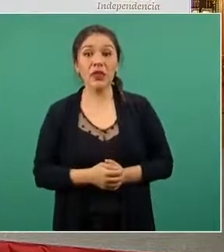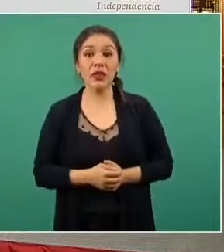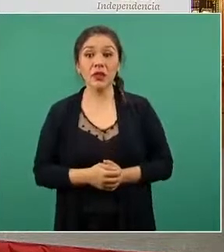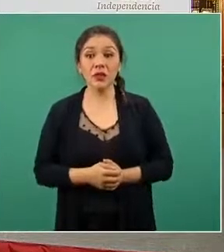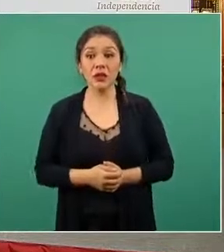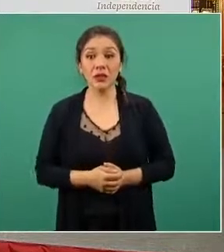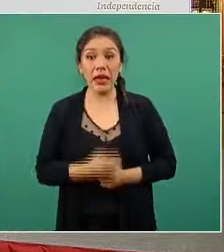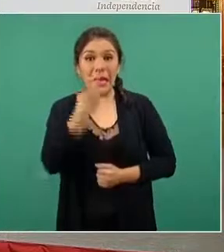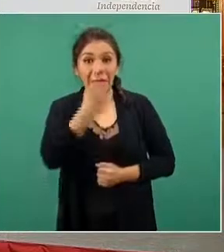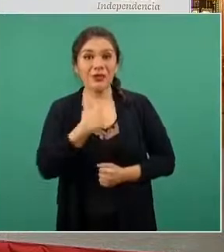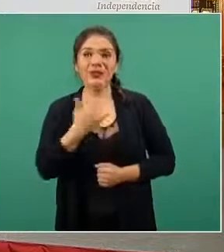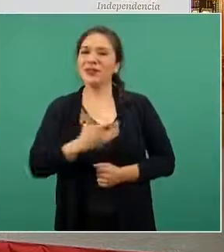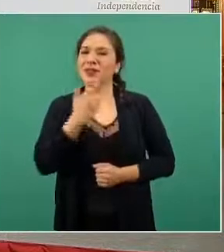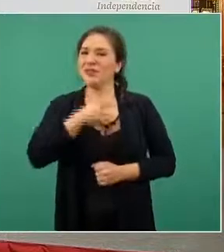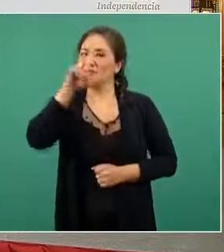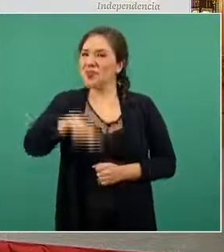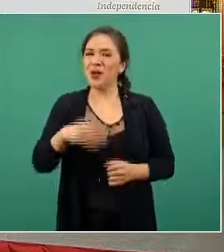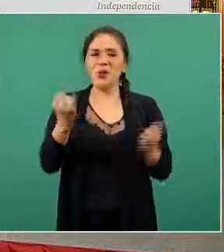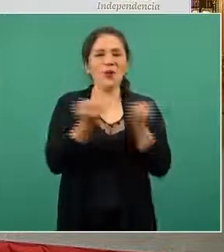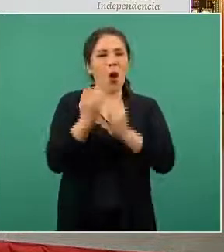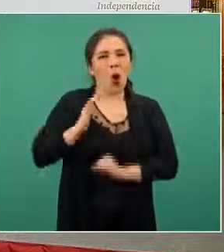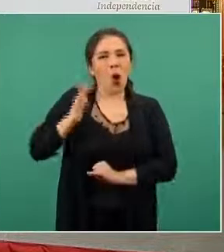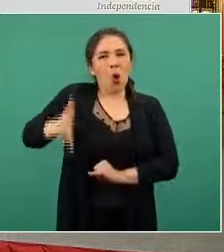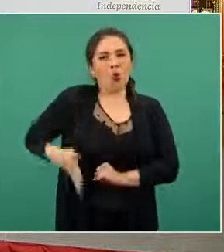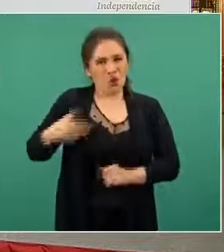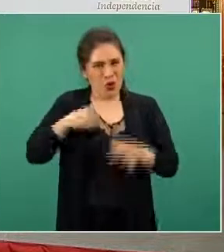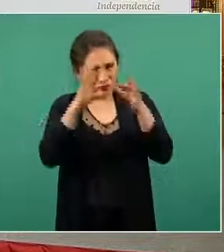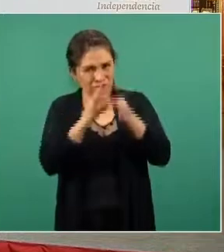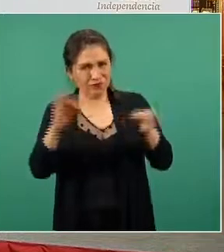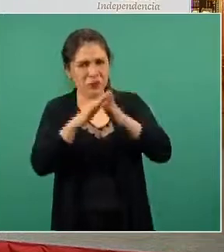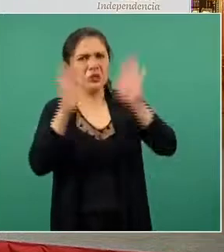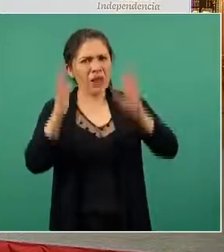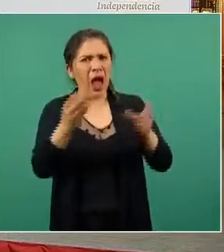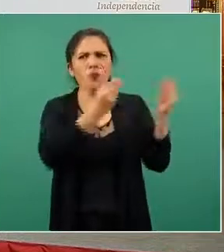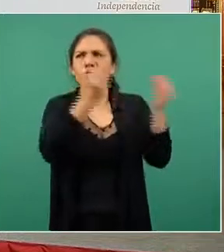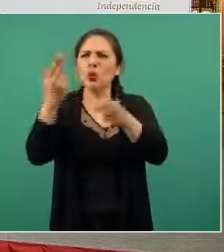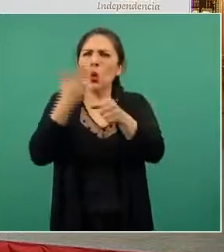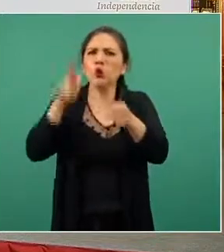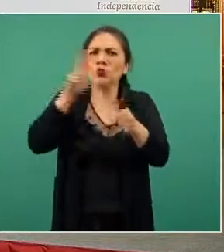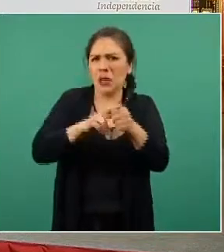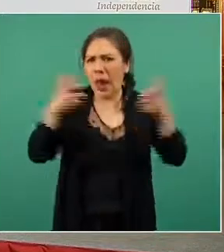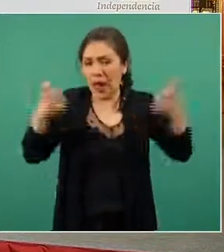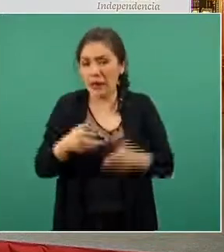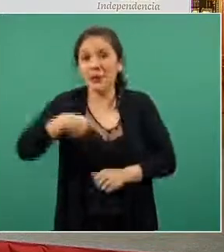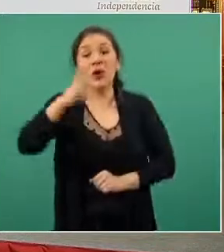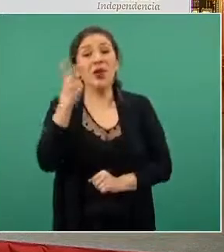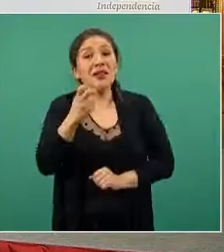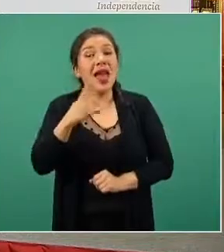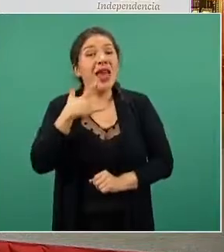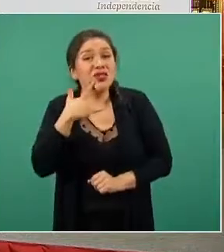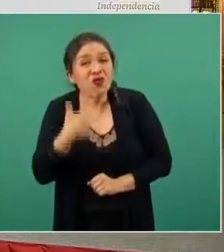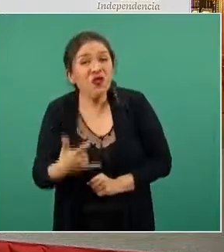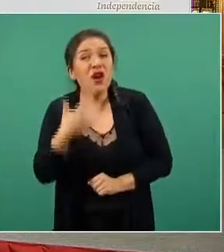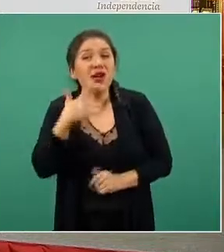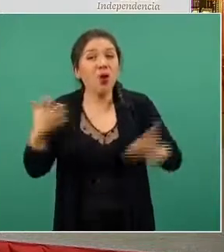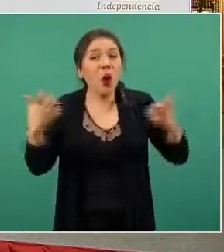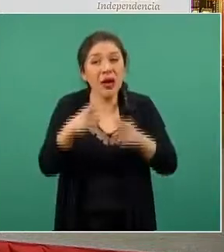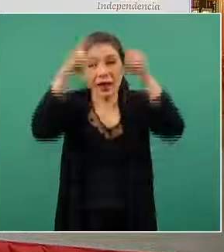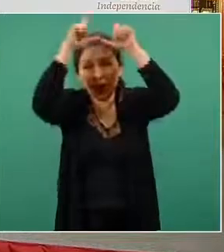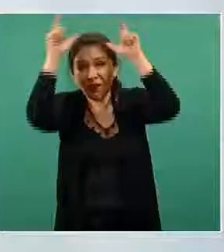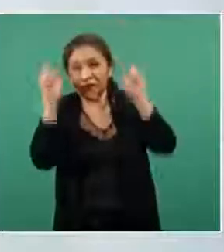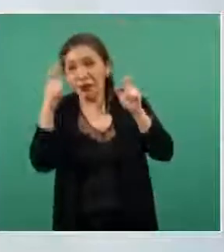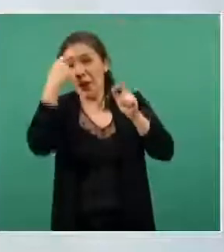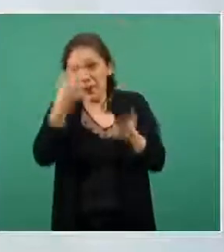que me da mucho orgullo poderlo platicar y muchos hospitales lo están haciendo, pero el esfuerzo que hace enfermería por estar al